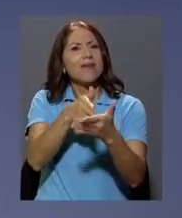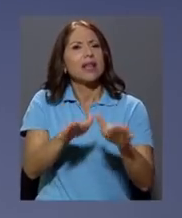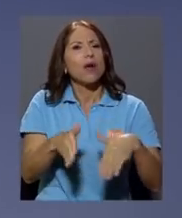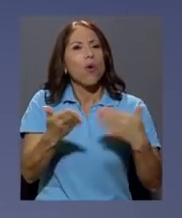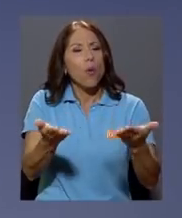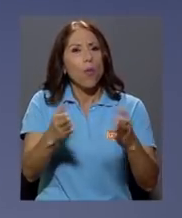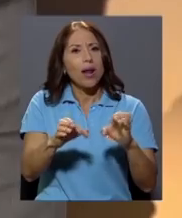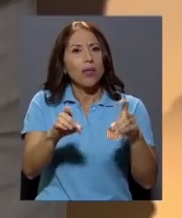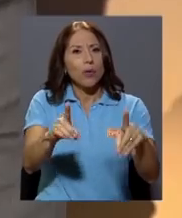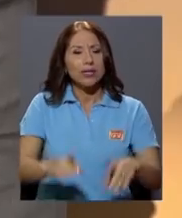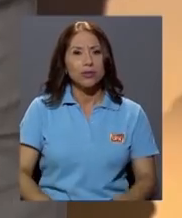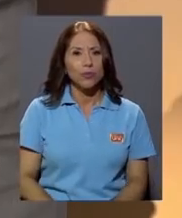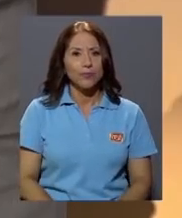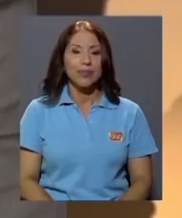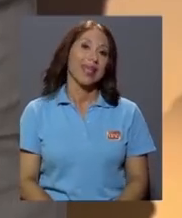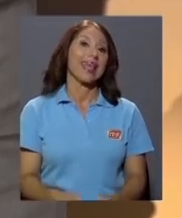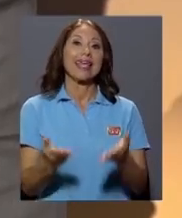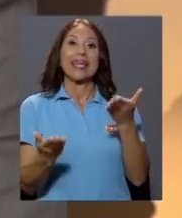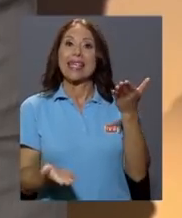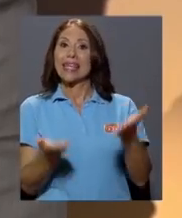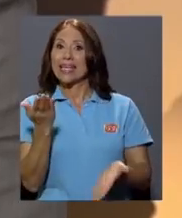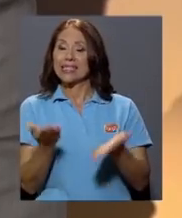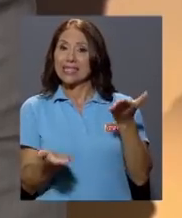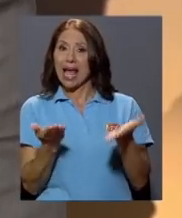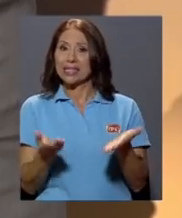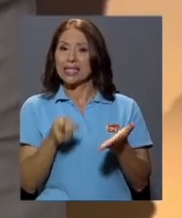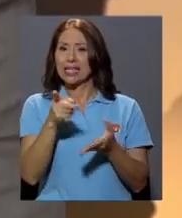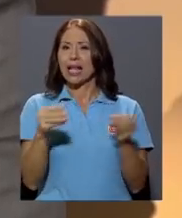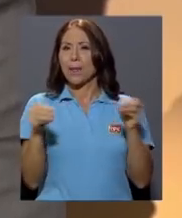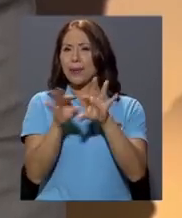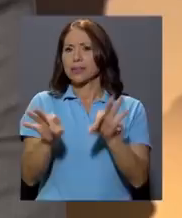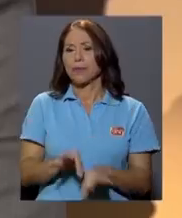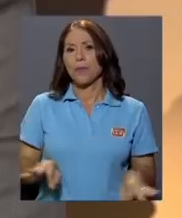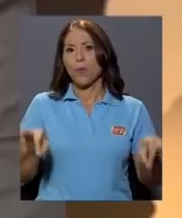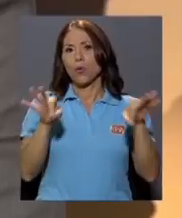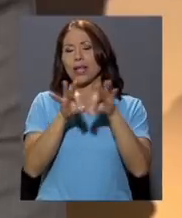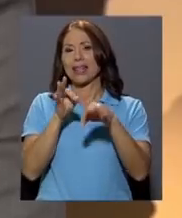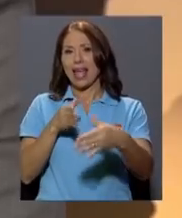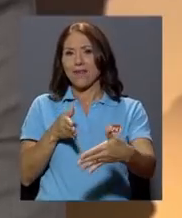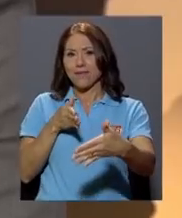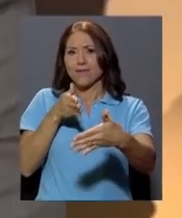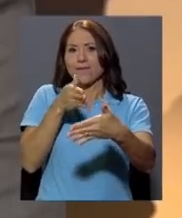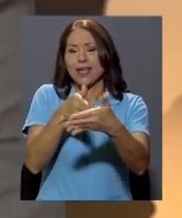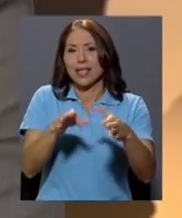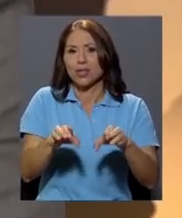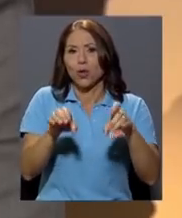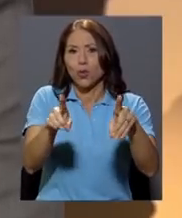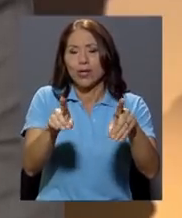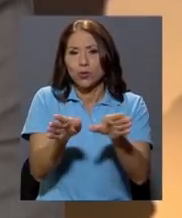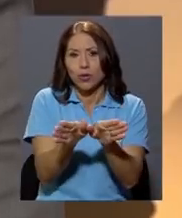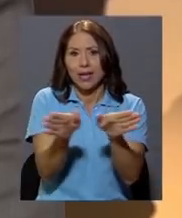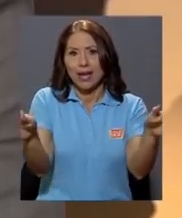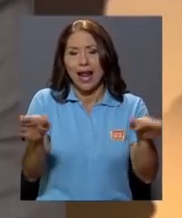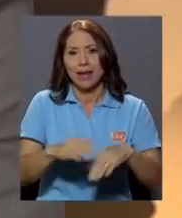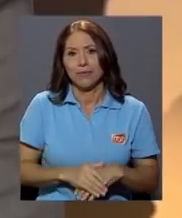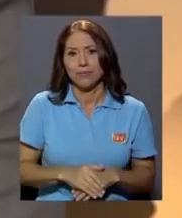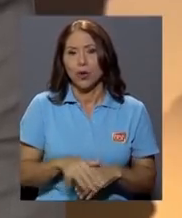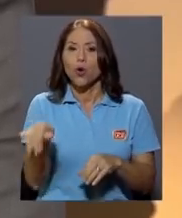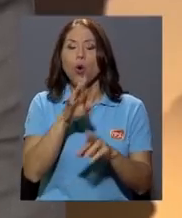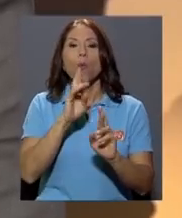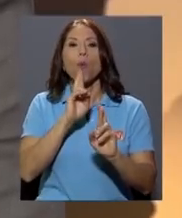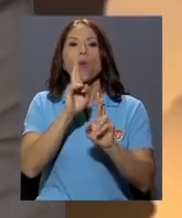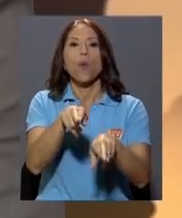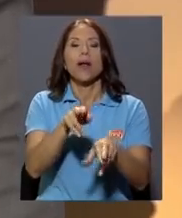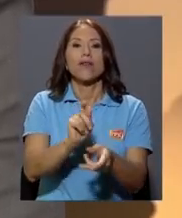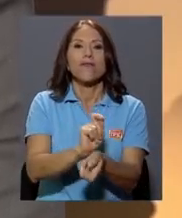tendría sobre la educación? Quizás esta sea la afectación más importante que tenga el sector educación en general,